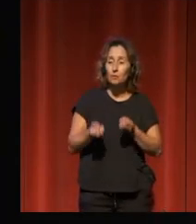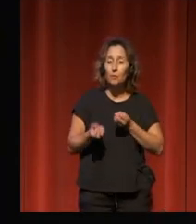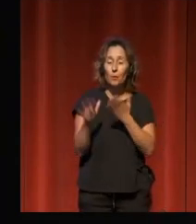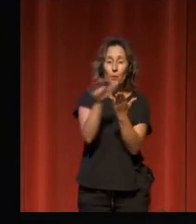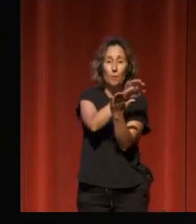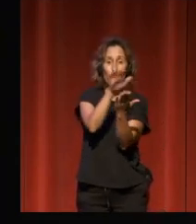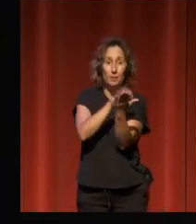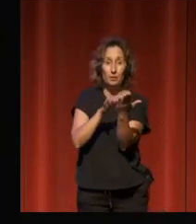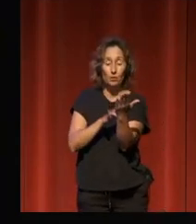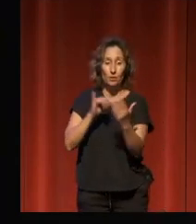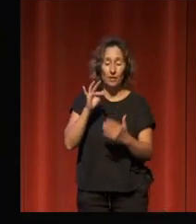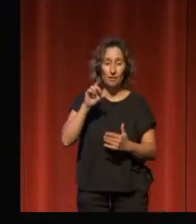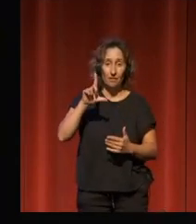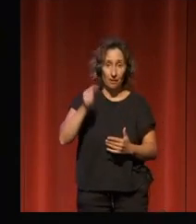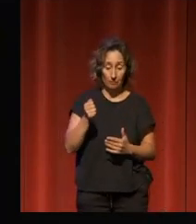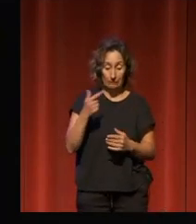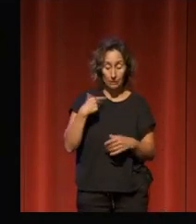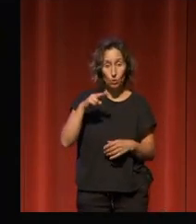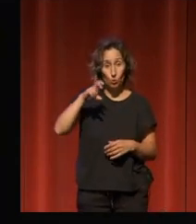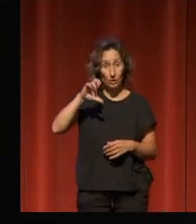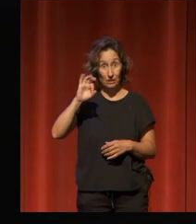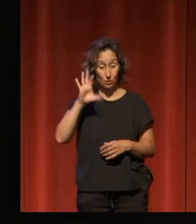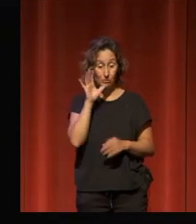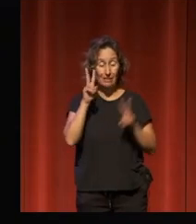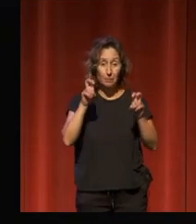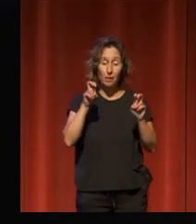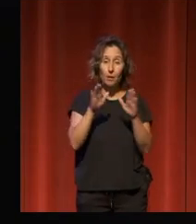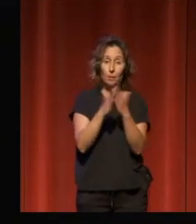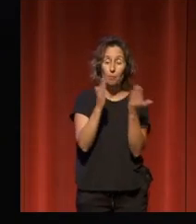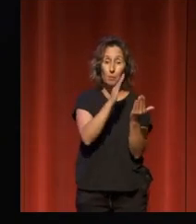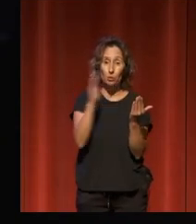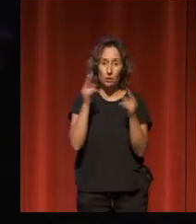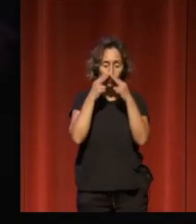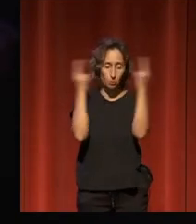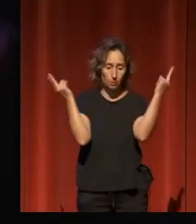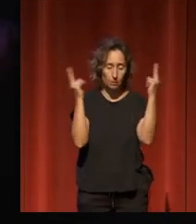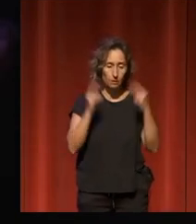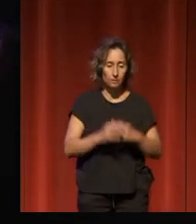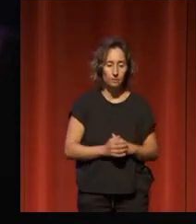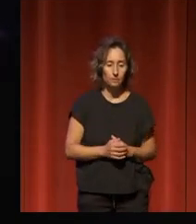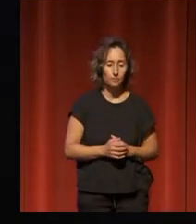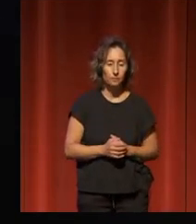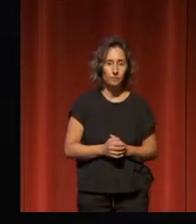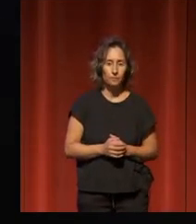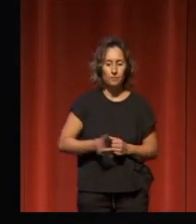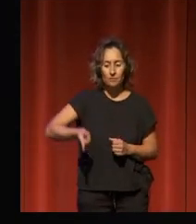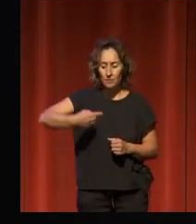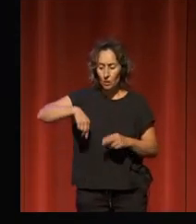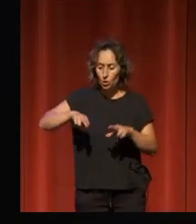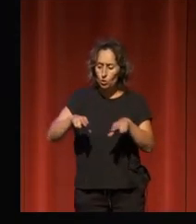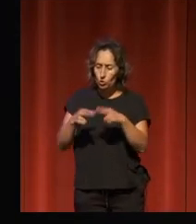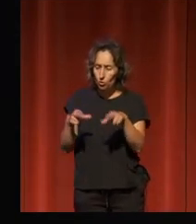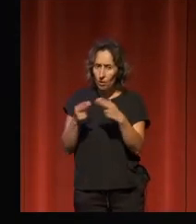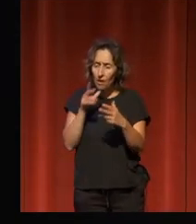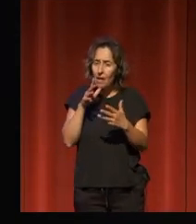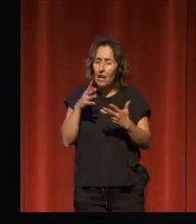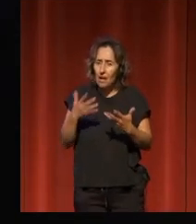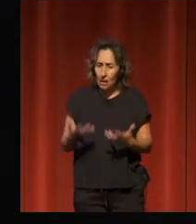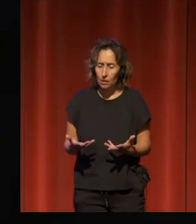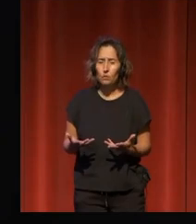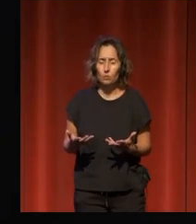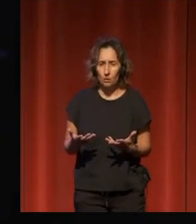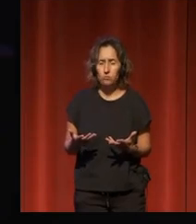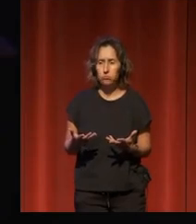ifla UNESCO sobre bibliotecas públicas destacando un papel también relevante en la sociedad actual como agentes de desarrollo